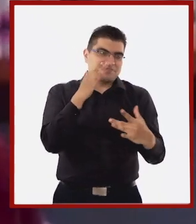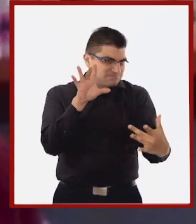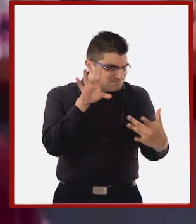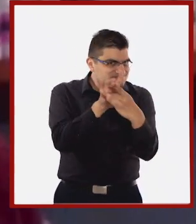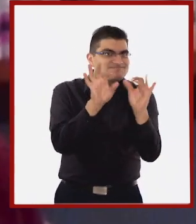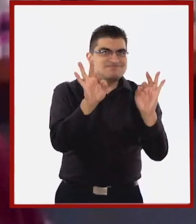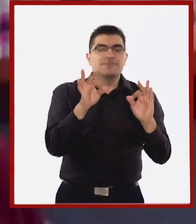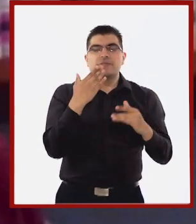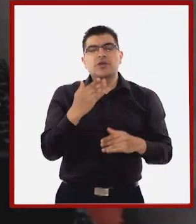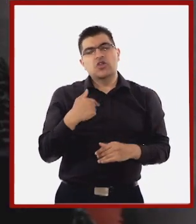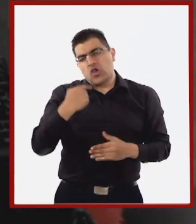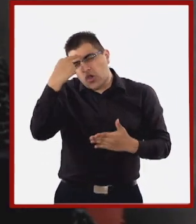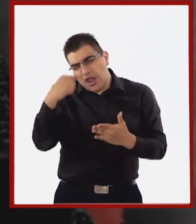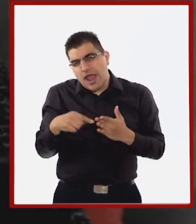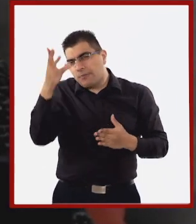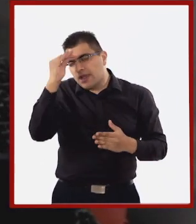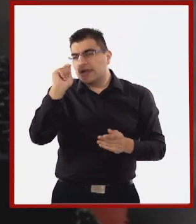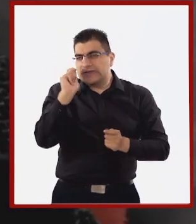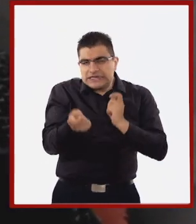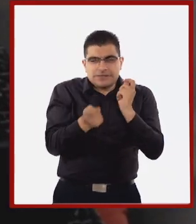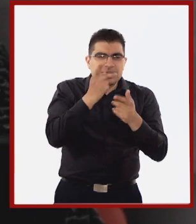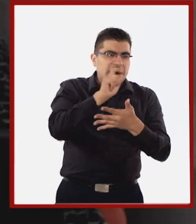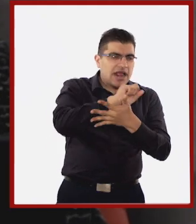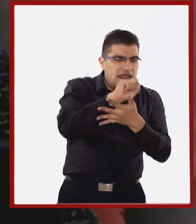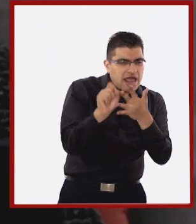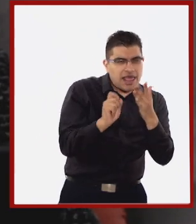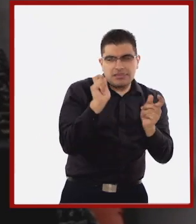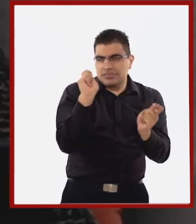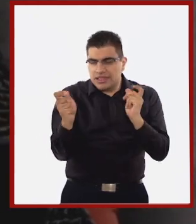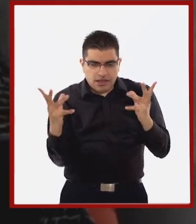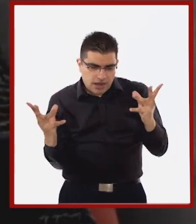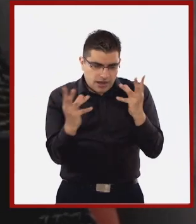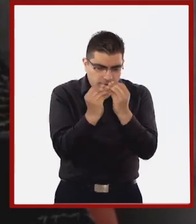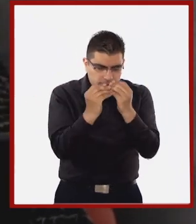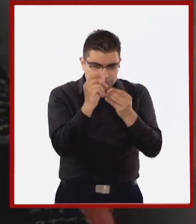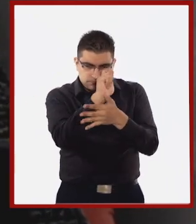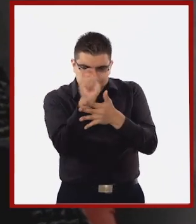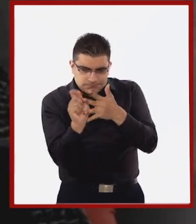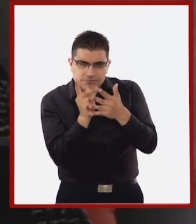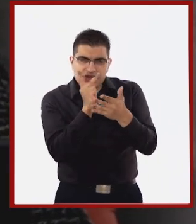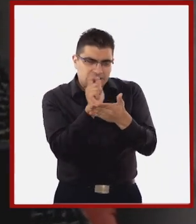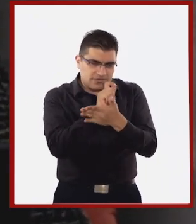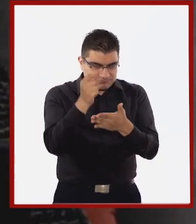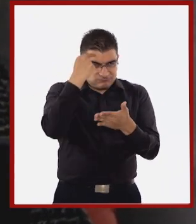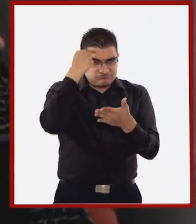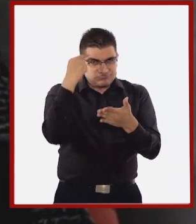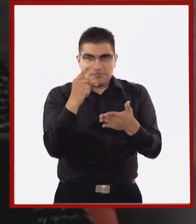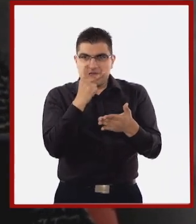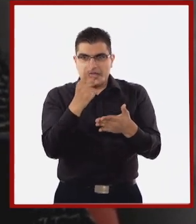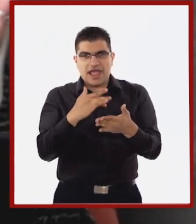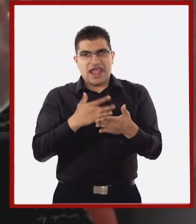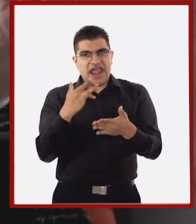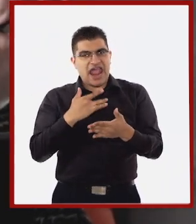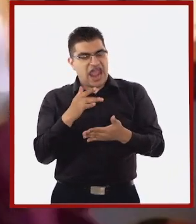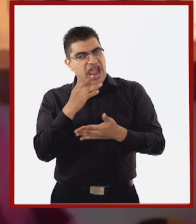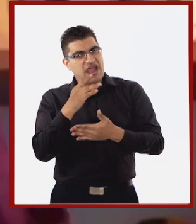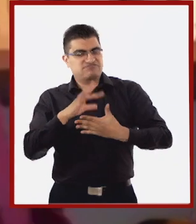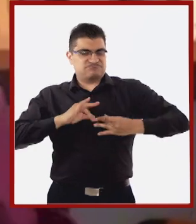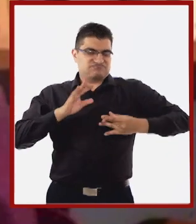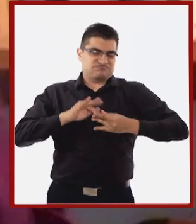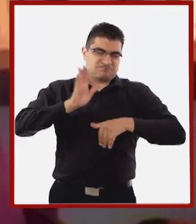muchos sinónimos e intentamos agregar muchas palabras a nuestro vocabulario como para hablar mejor y escribir